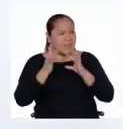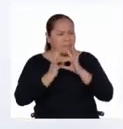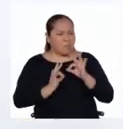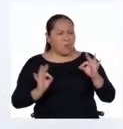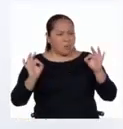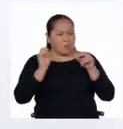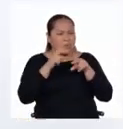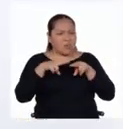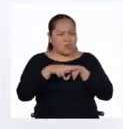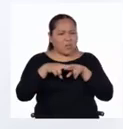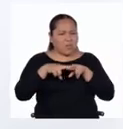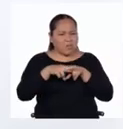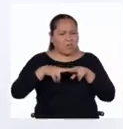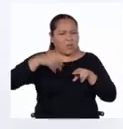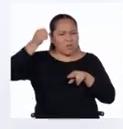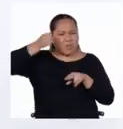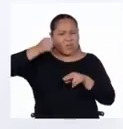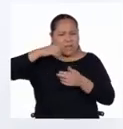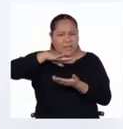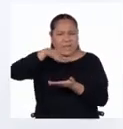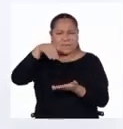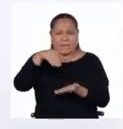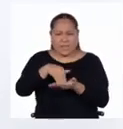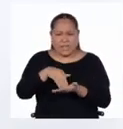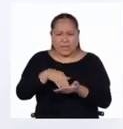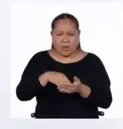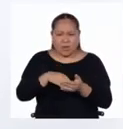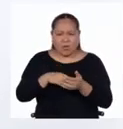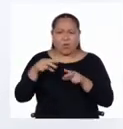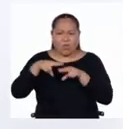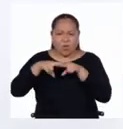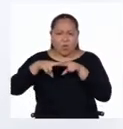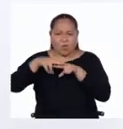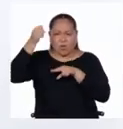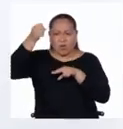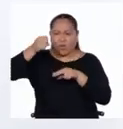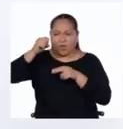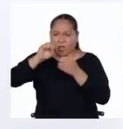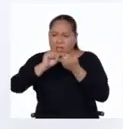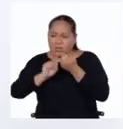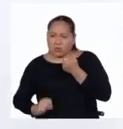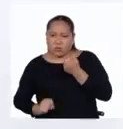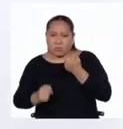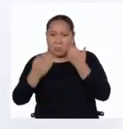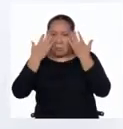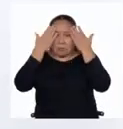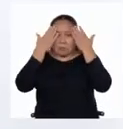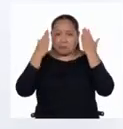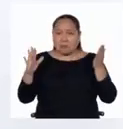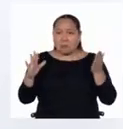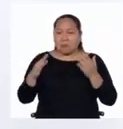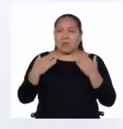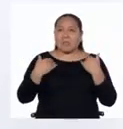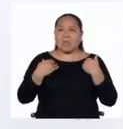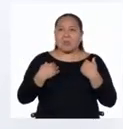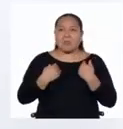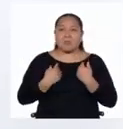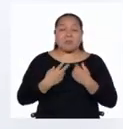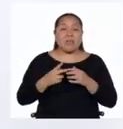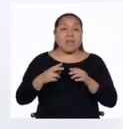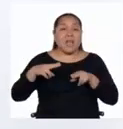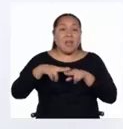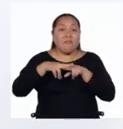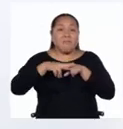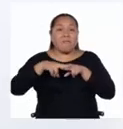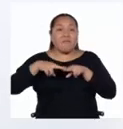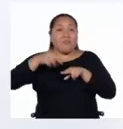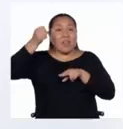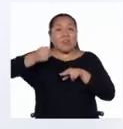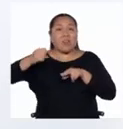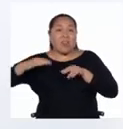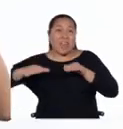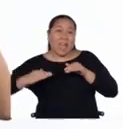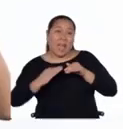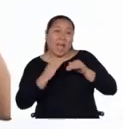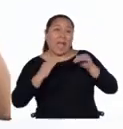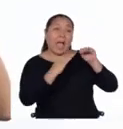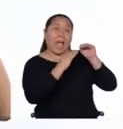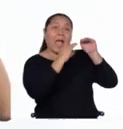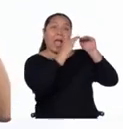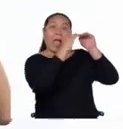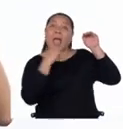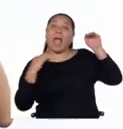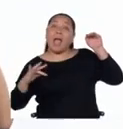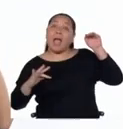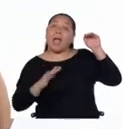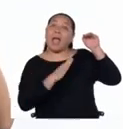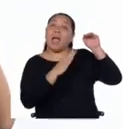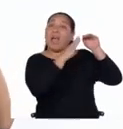los ferrocarriles del centro y del sur. No sabía que teníamos el ferrocarril más alto del mundo. Como vimos